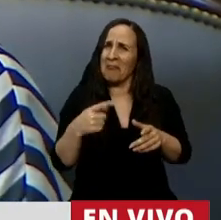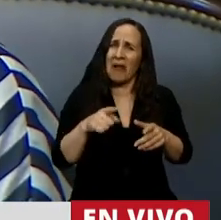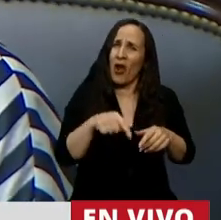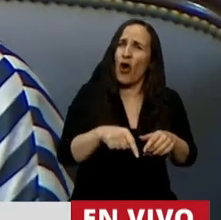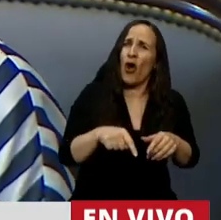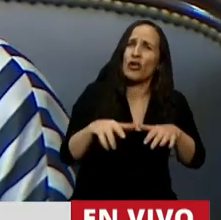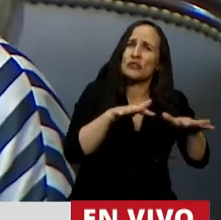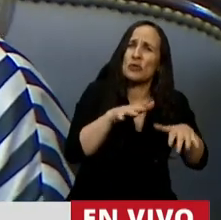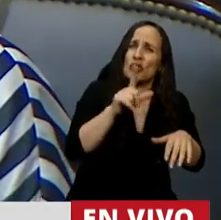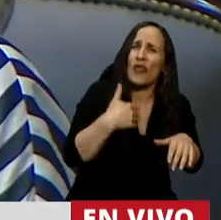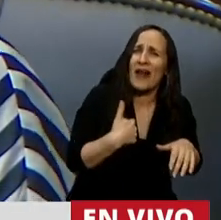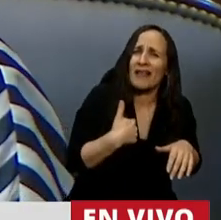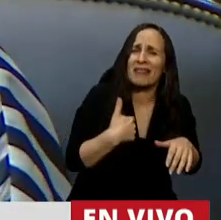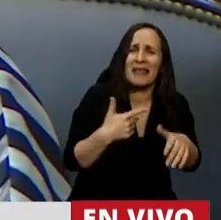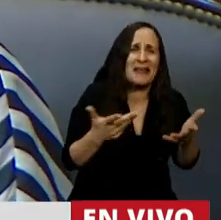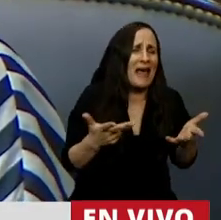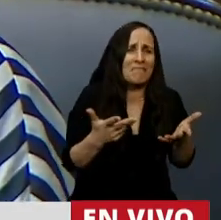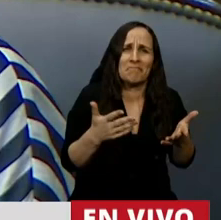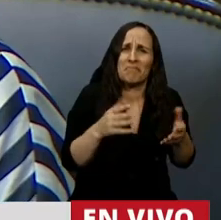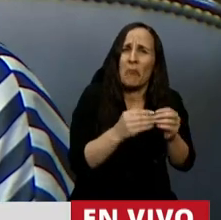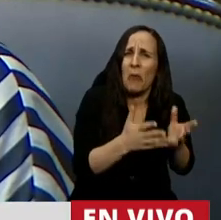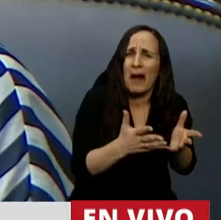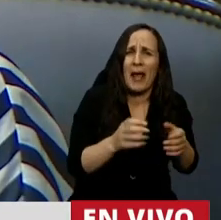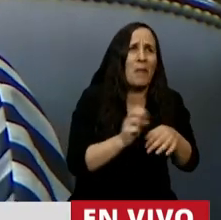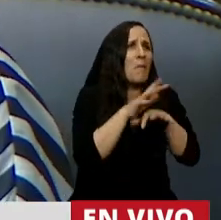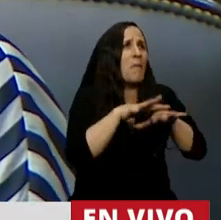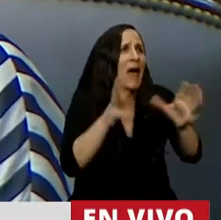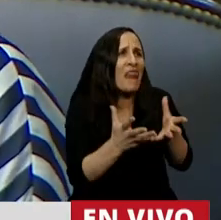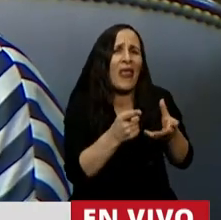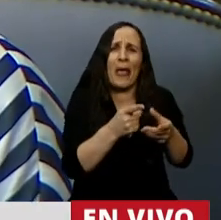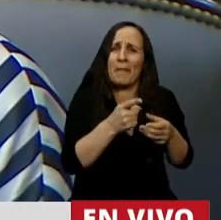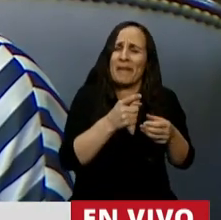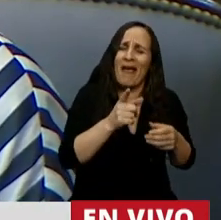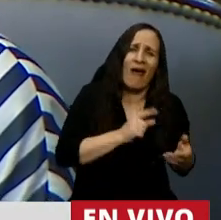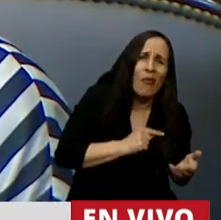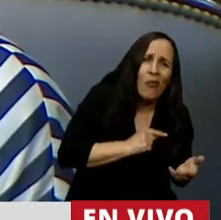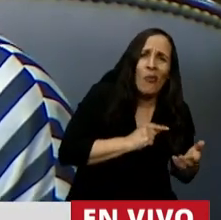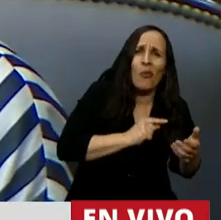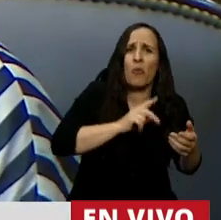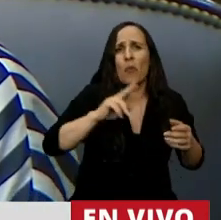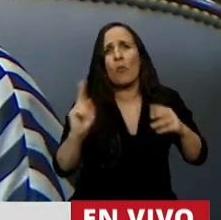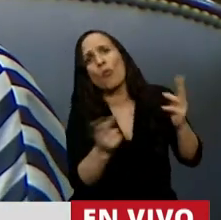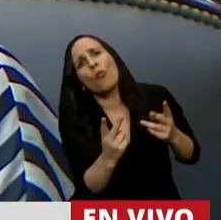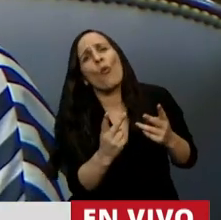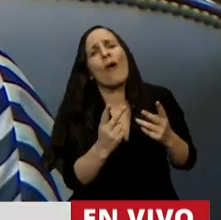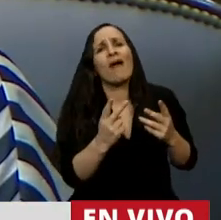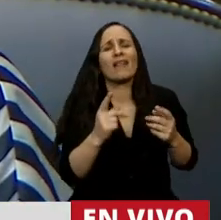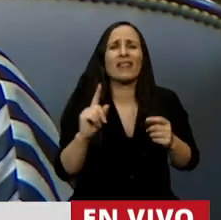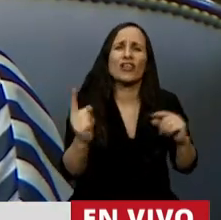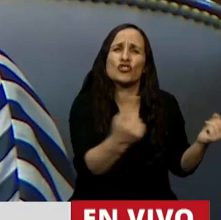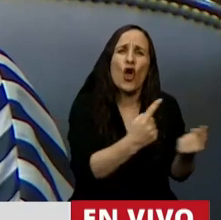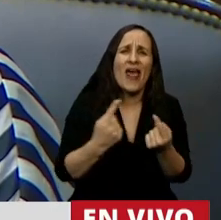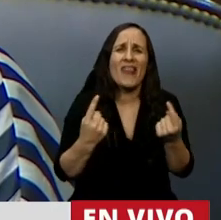hoy. Un año de pandemia, de mucho dolor, de muertes, de soledad, con un saldo